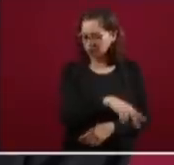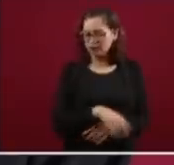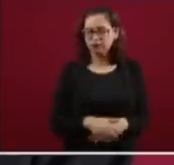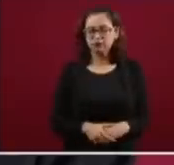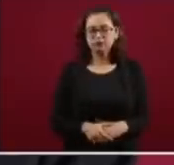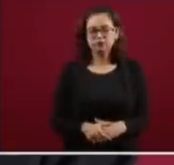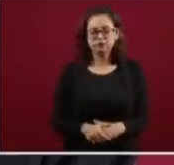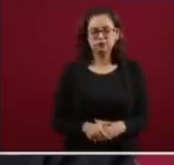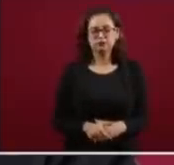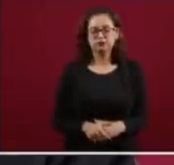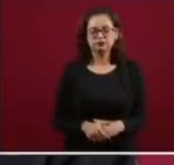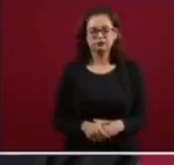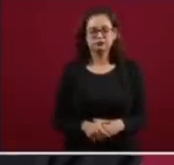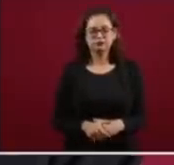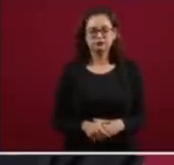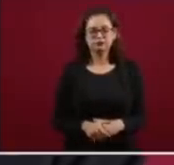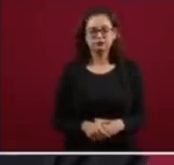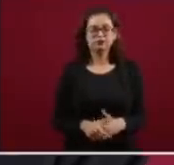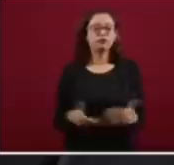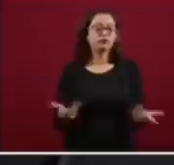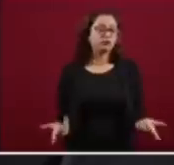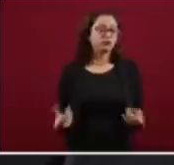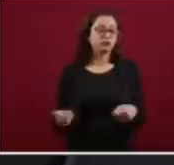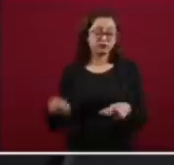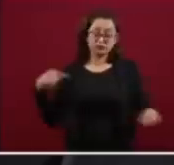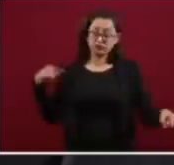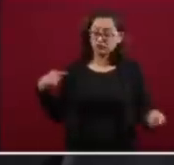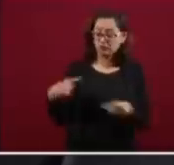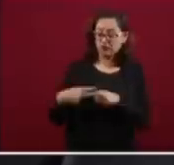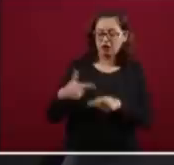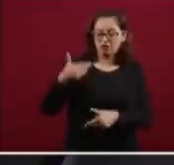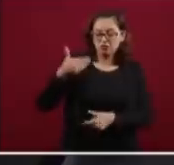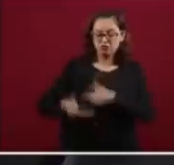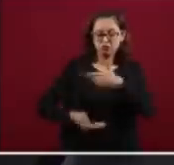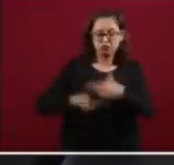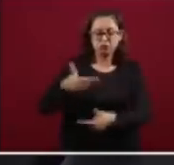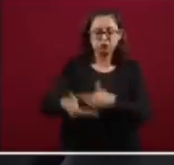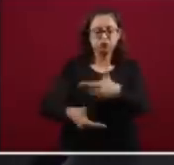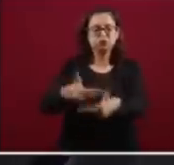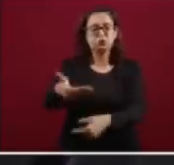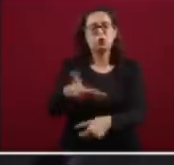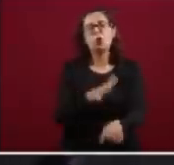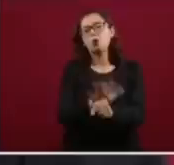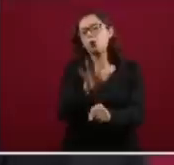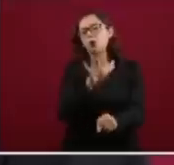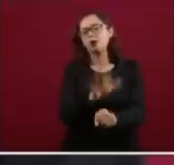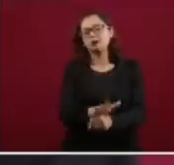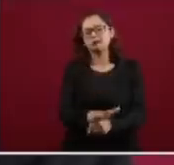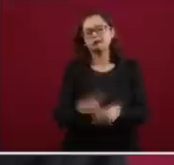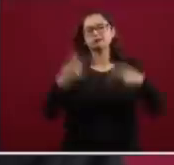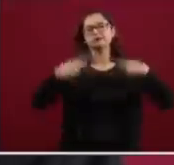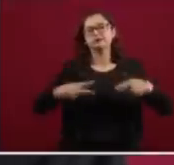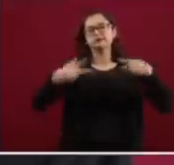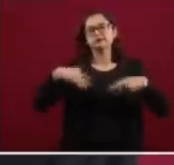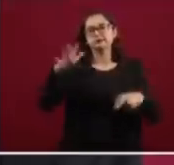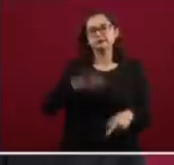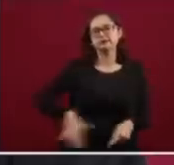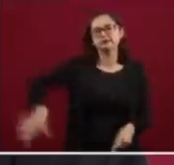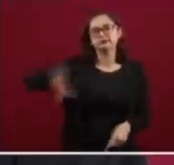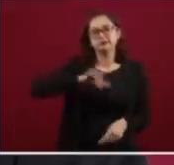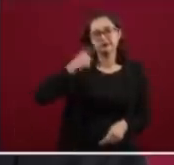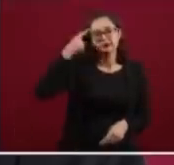si en algo hemos avanzado en los últimos tiempos s en la toma de conciencia